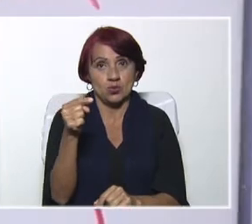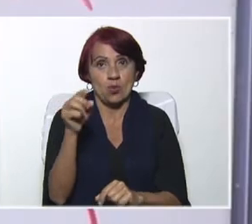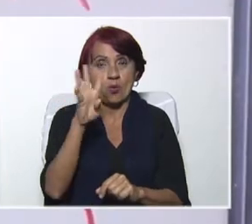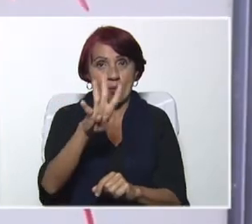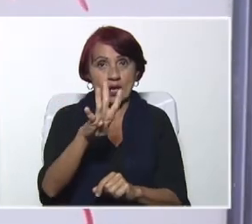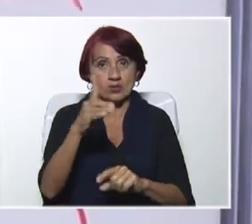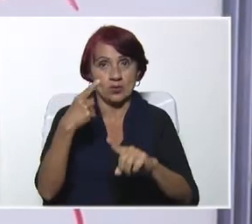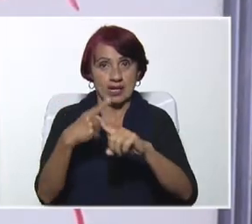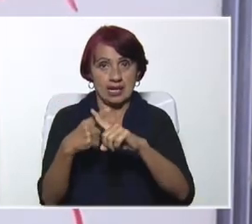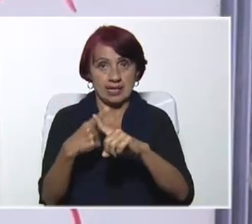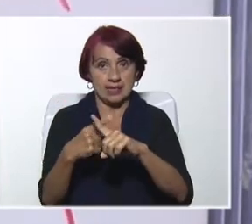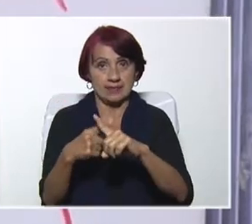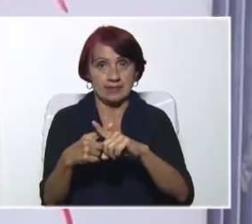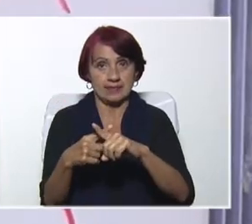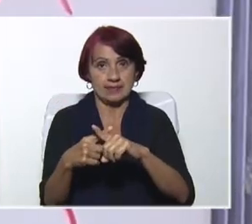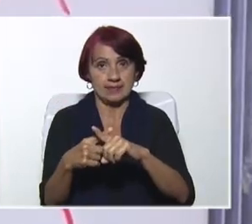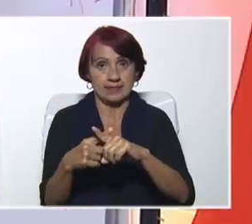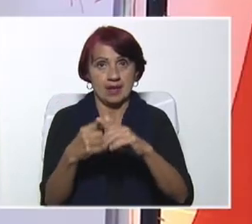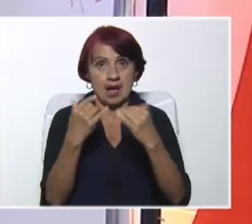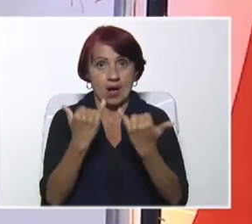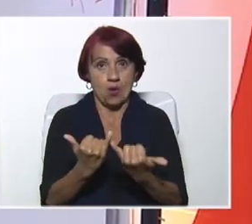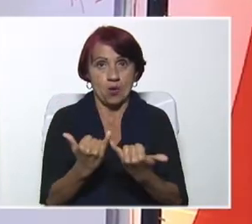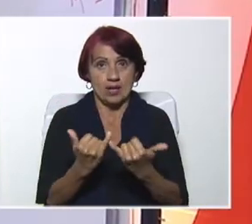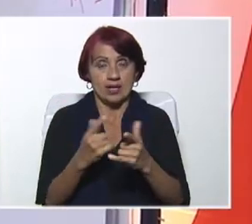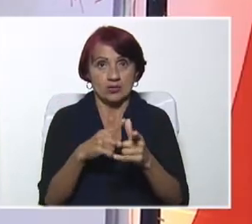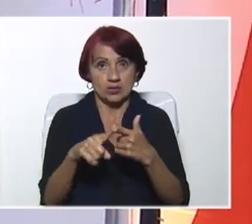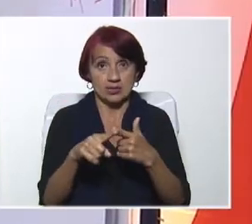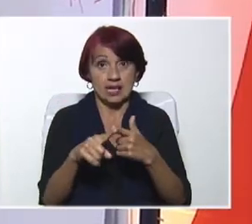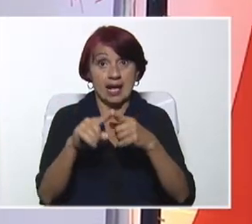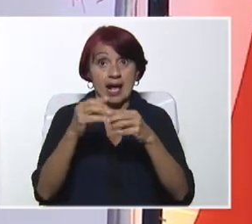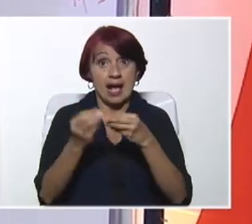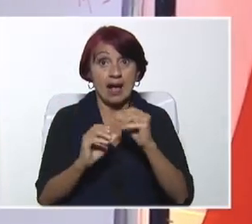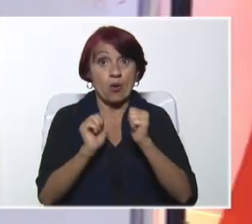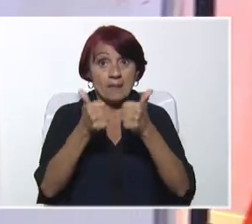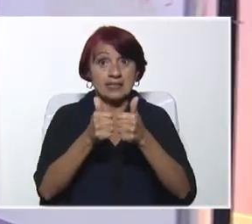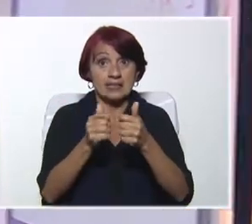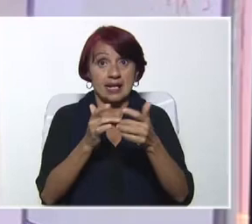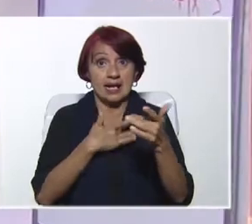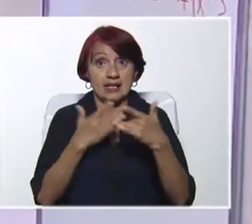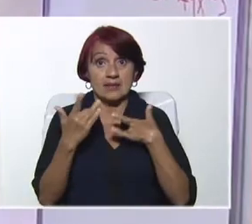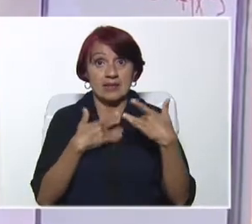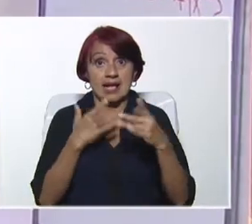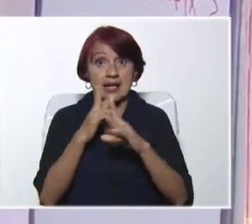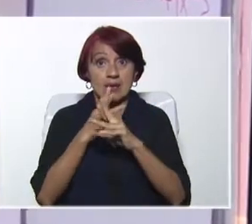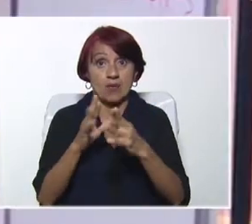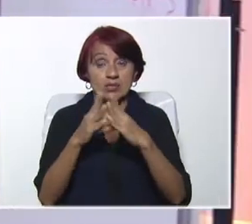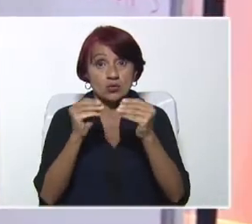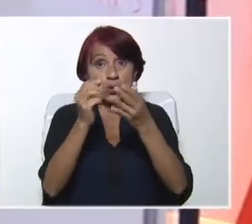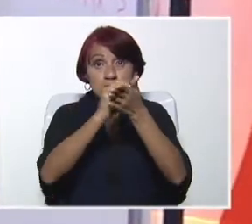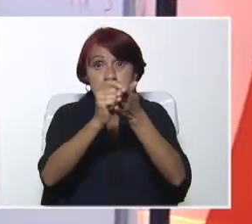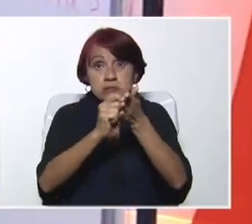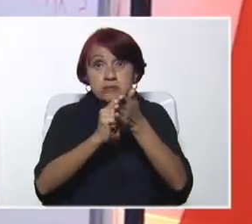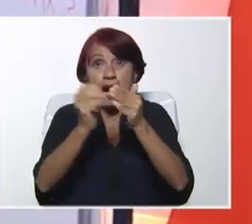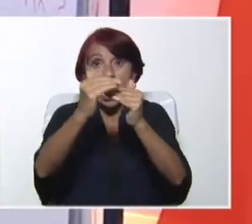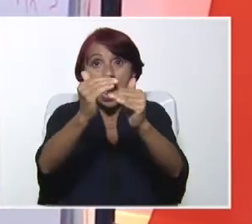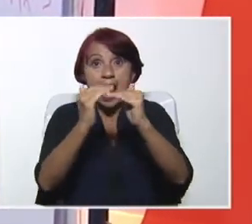4x. Bien, realizamos la operación. Esta vez reescribimos aquí